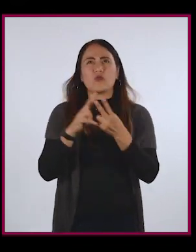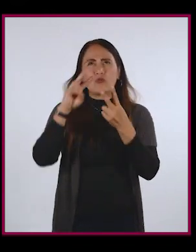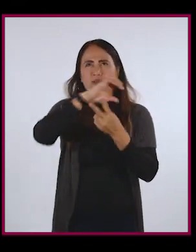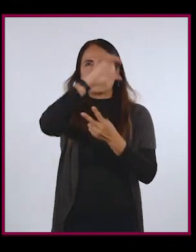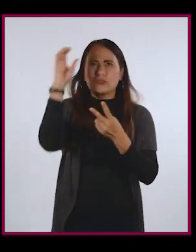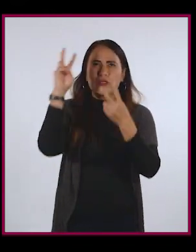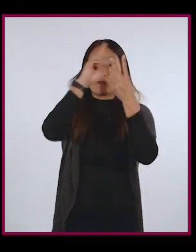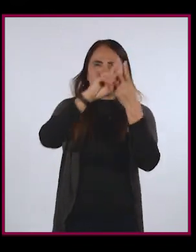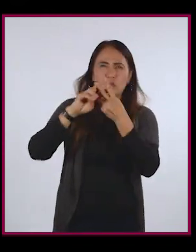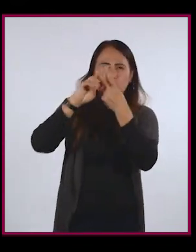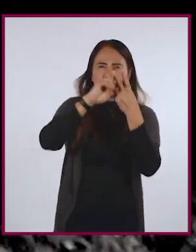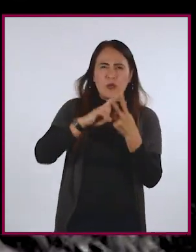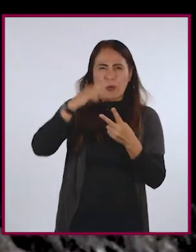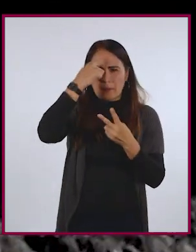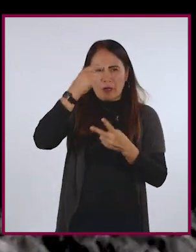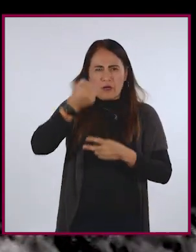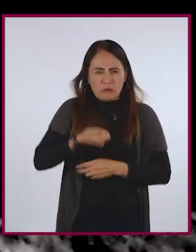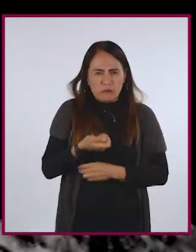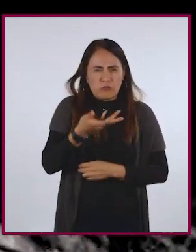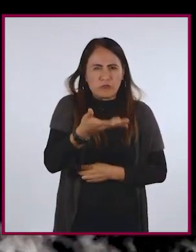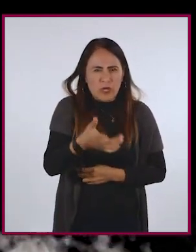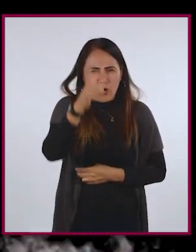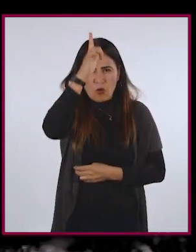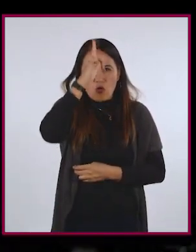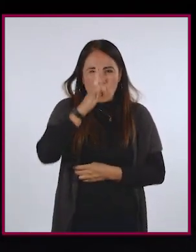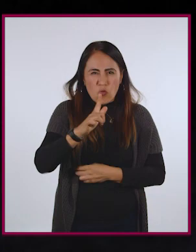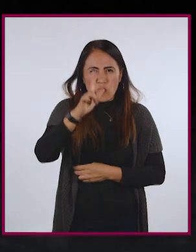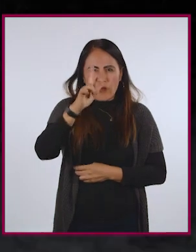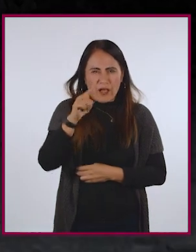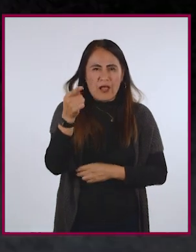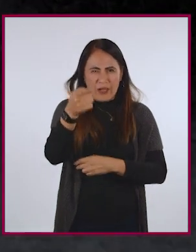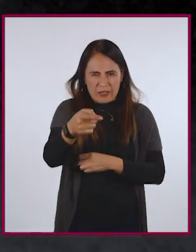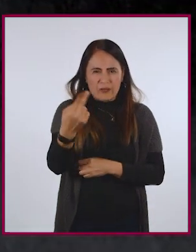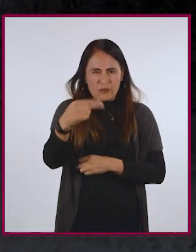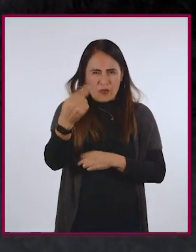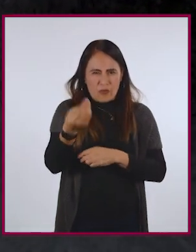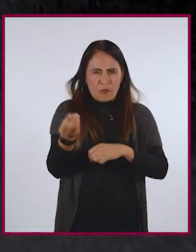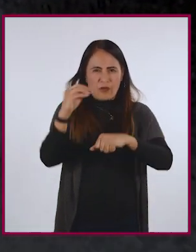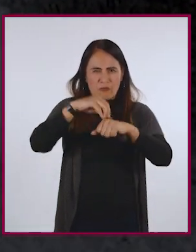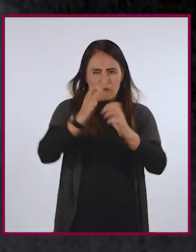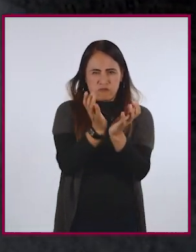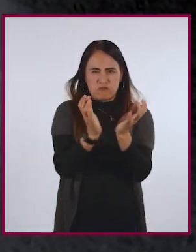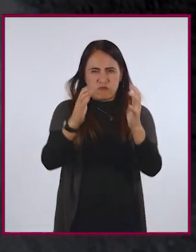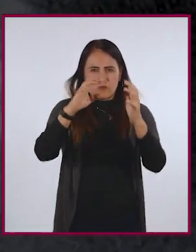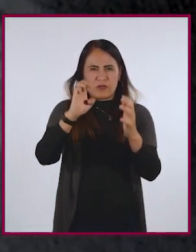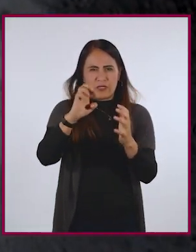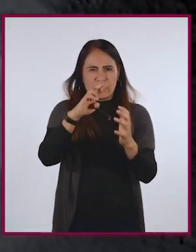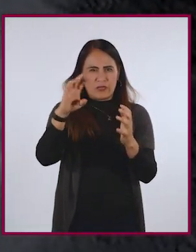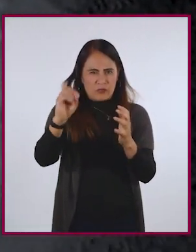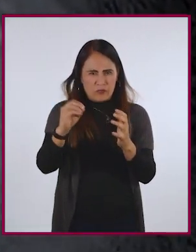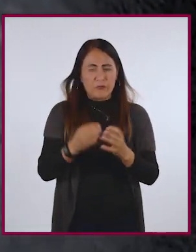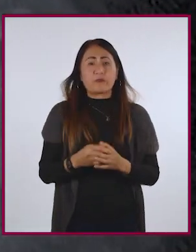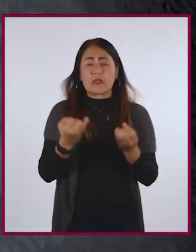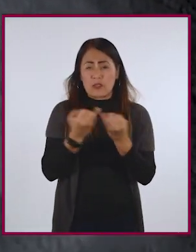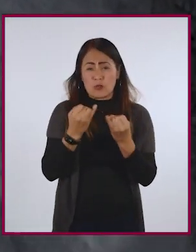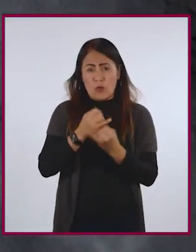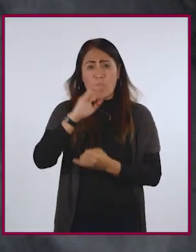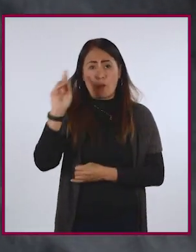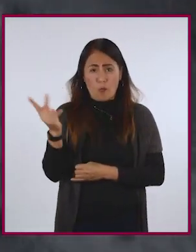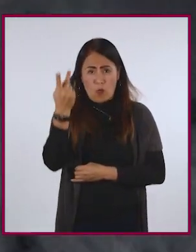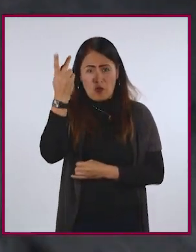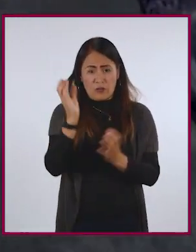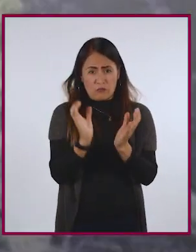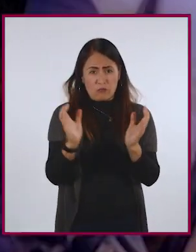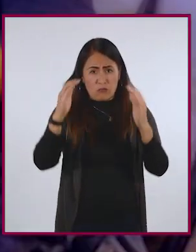Astronómica Internacional para bautizar el cráter lunar Erro, y el planetario del Instituto Politécnico también lleva